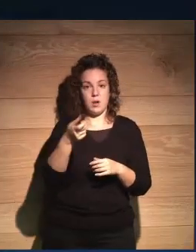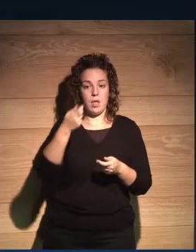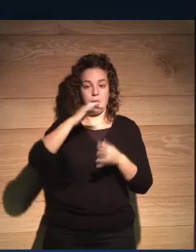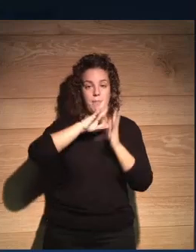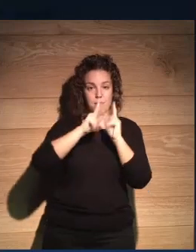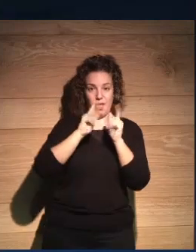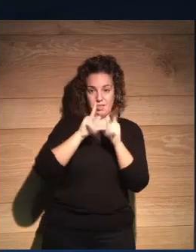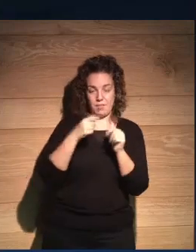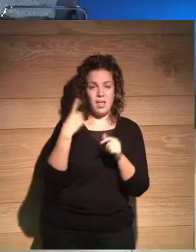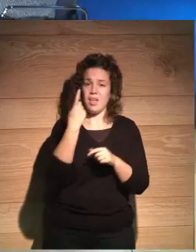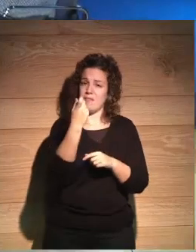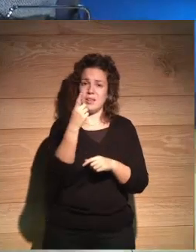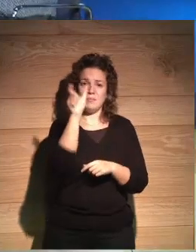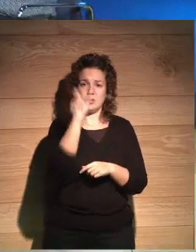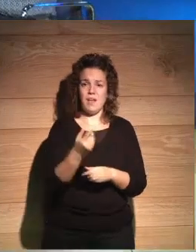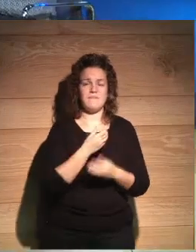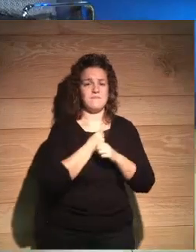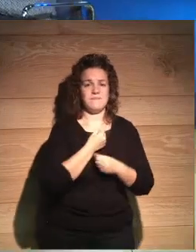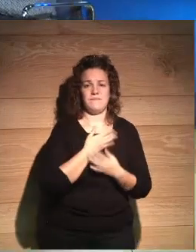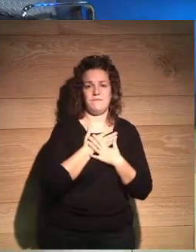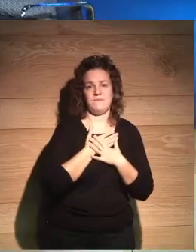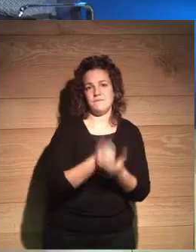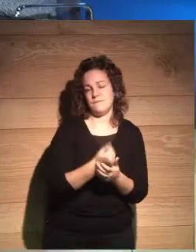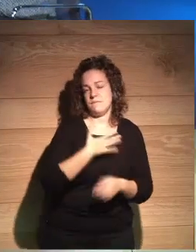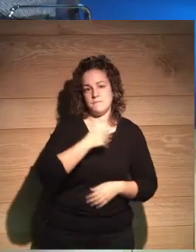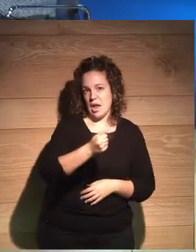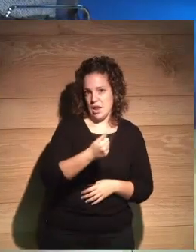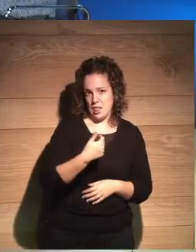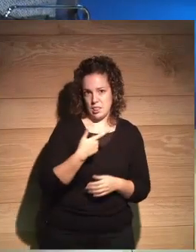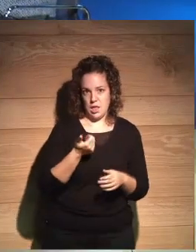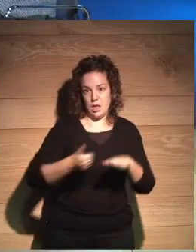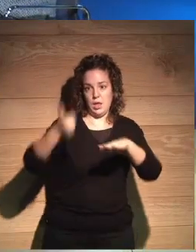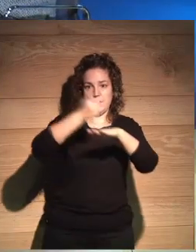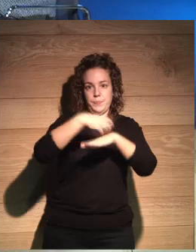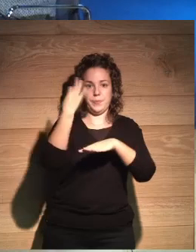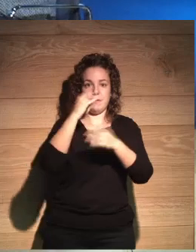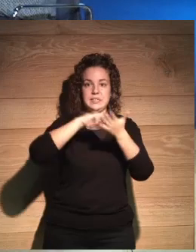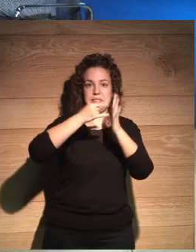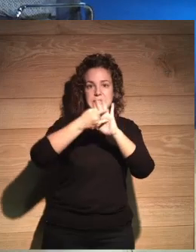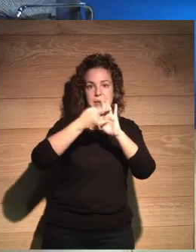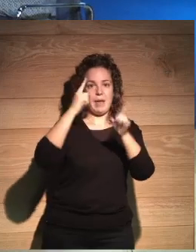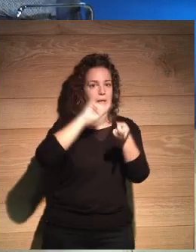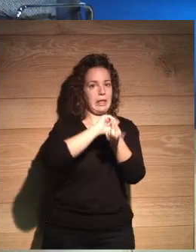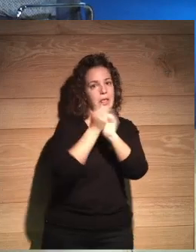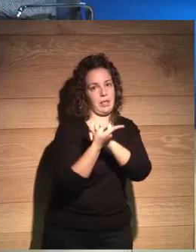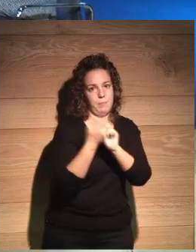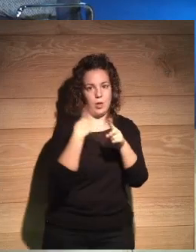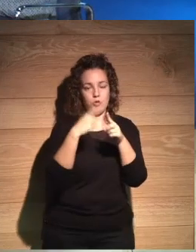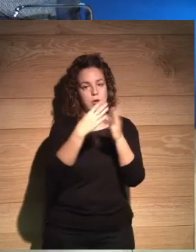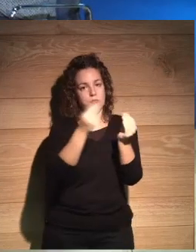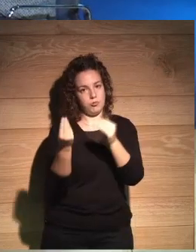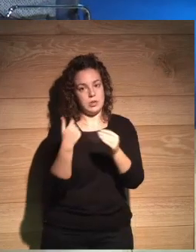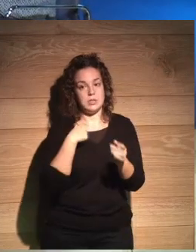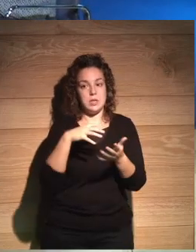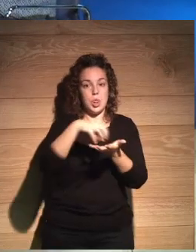alguien valiente, desde arriba, que se atreva a cambiar el sistema en muchas cosas. Y